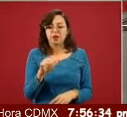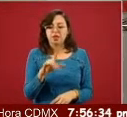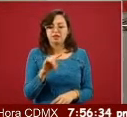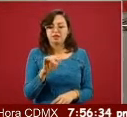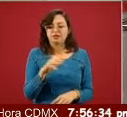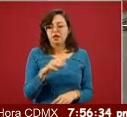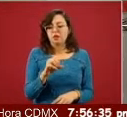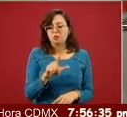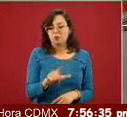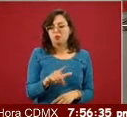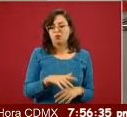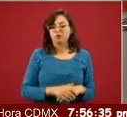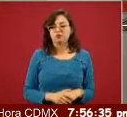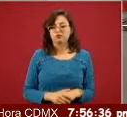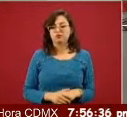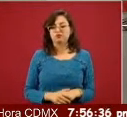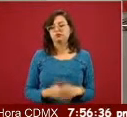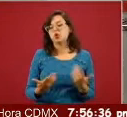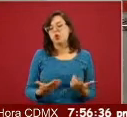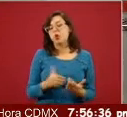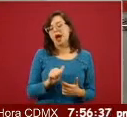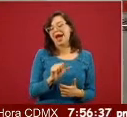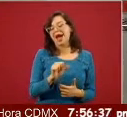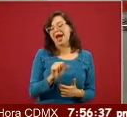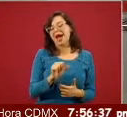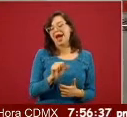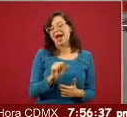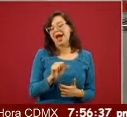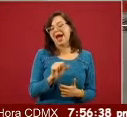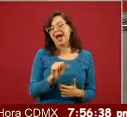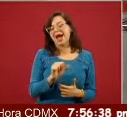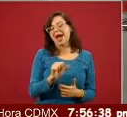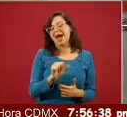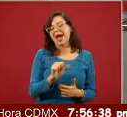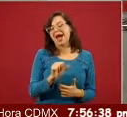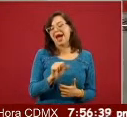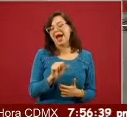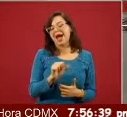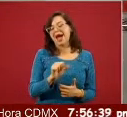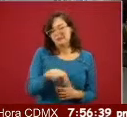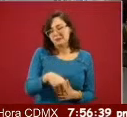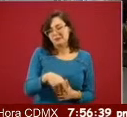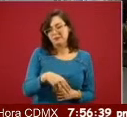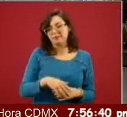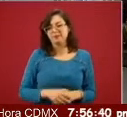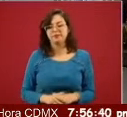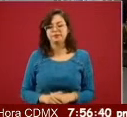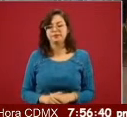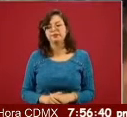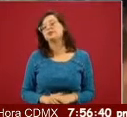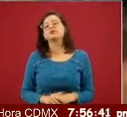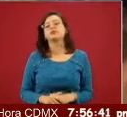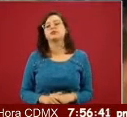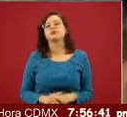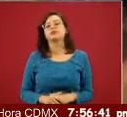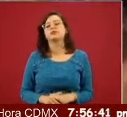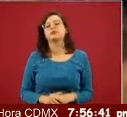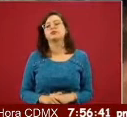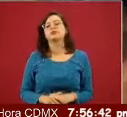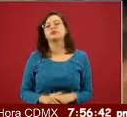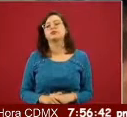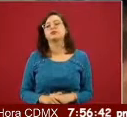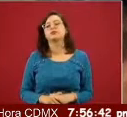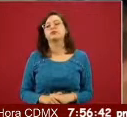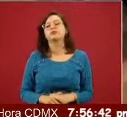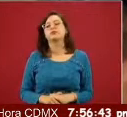paracetamol. Un sinónimo es acetaminofén. Muchas gracias. Y la segunda pregunta, en redes sociales está circulando una inquietud que a